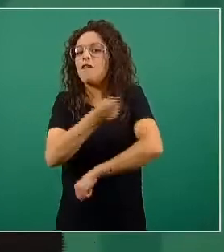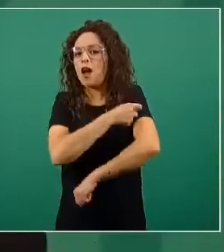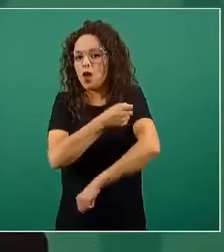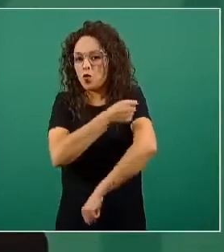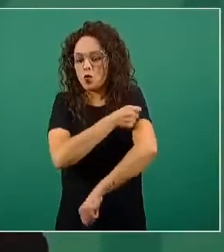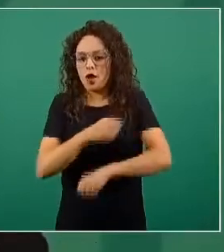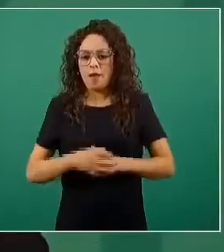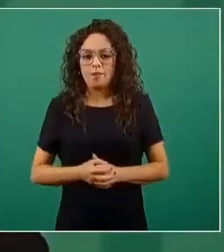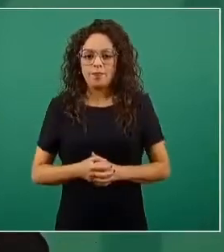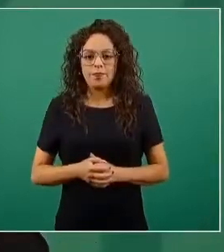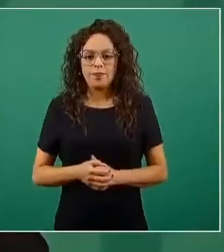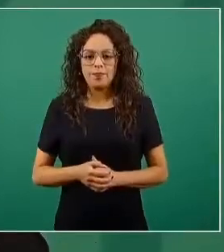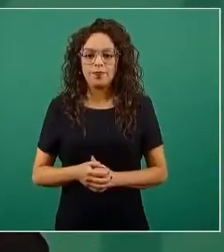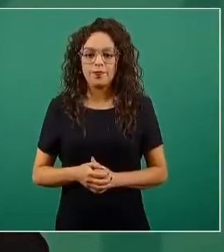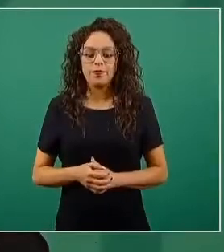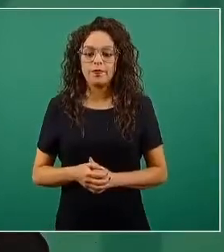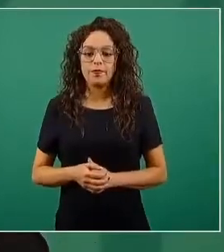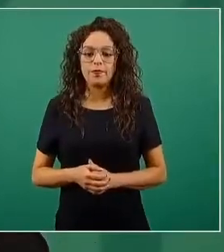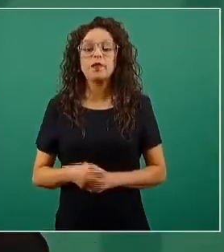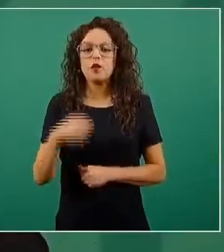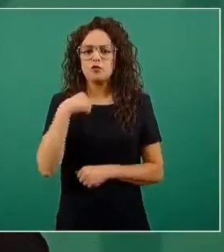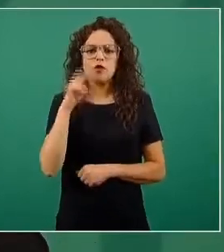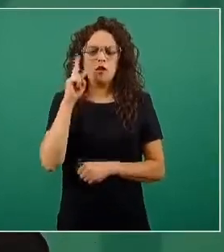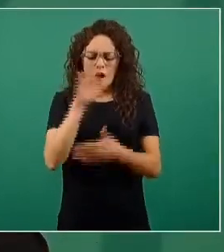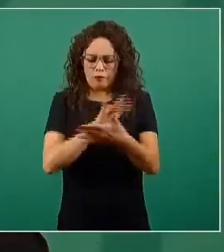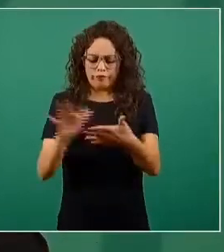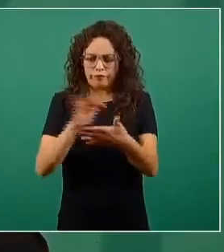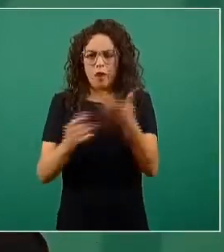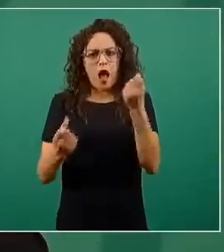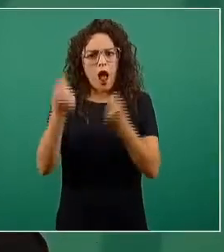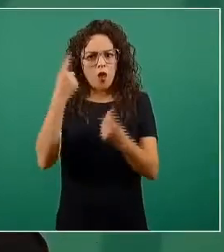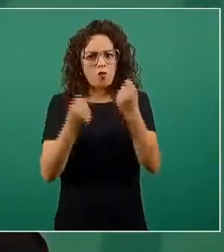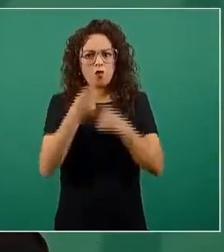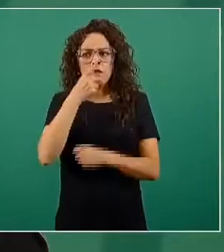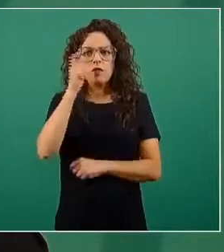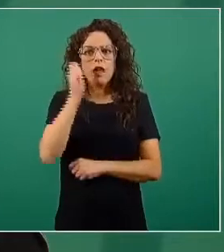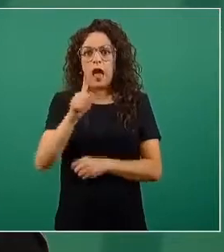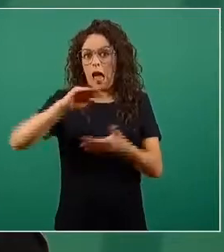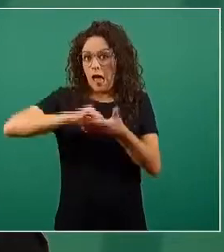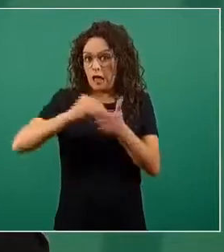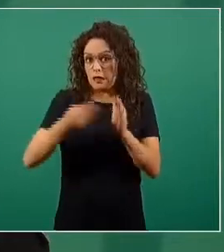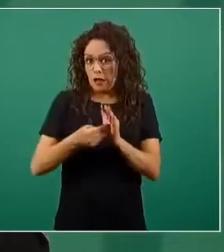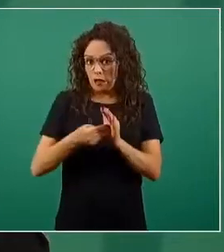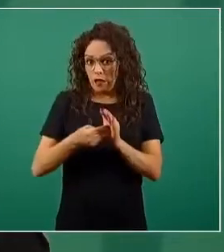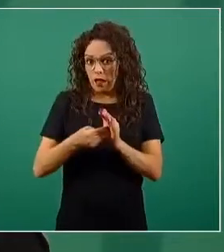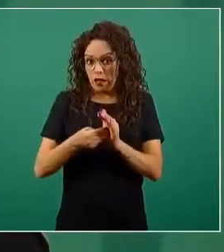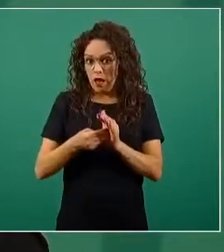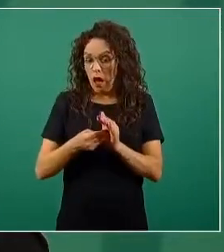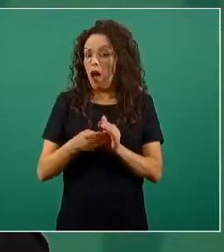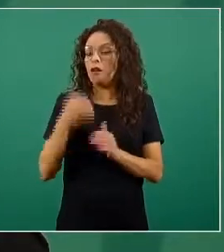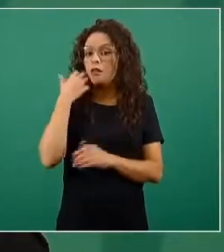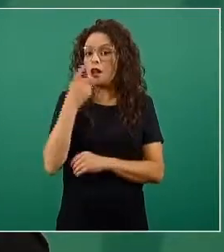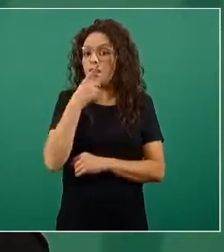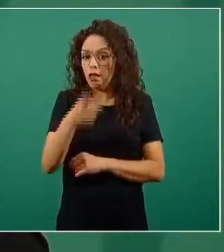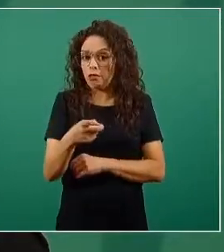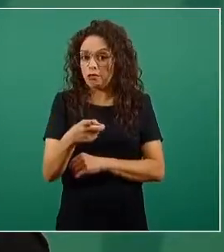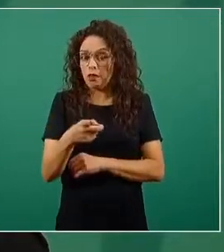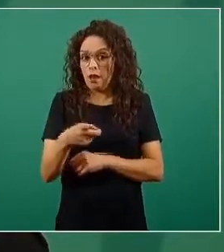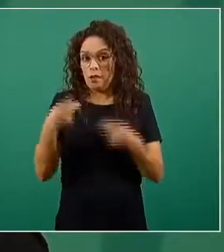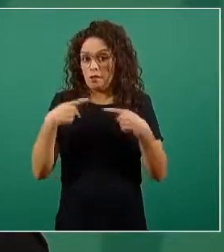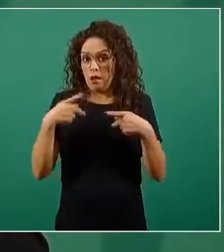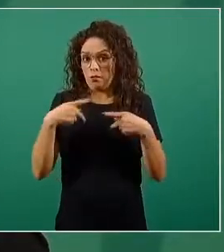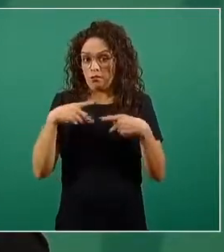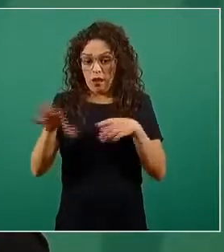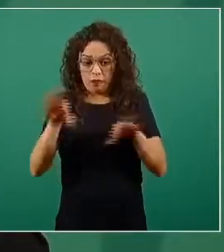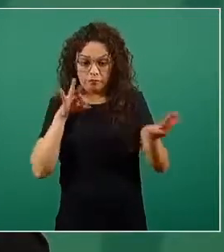Digo, es relevante porque inclusive leí algunas de las notas de que la estrategia era excluyente y en realidad no lo es. La